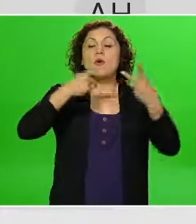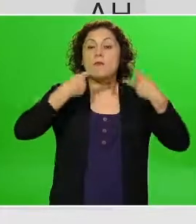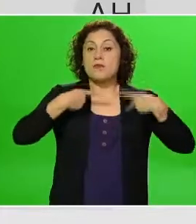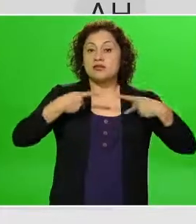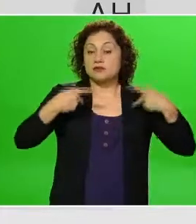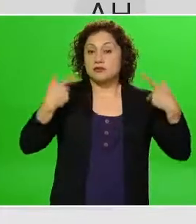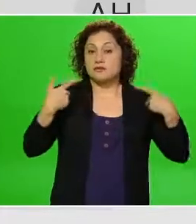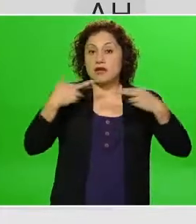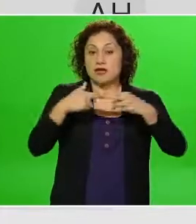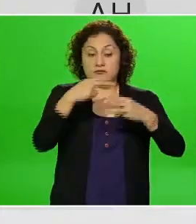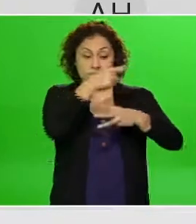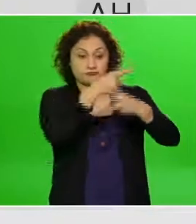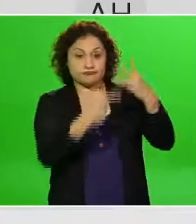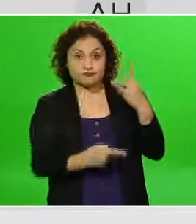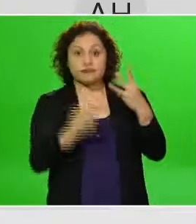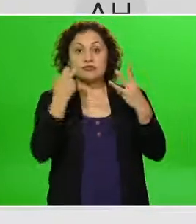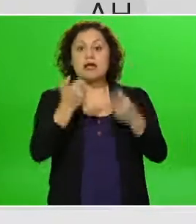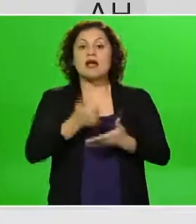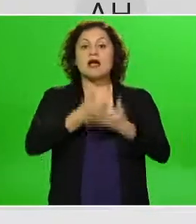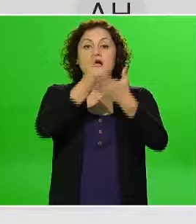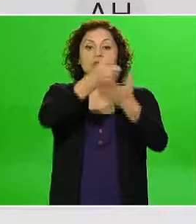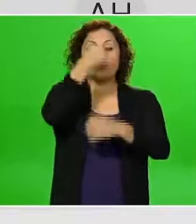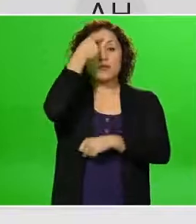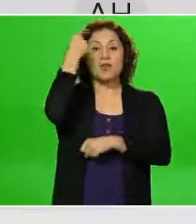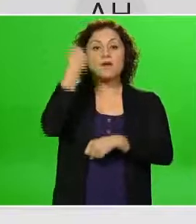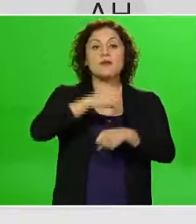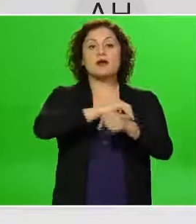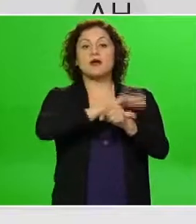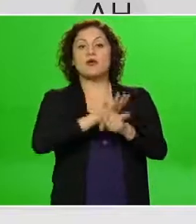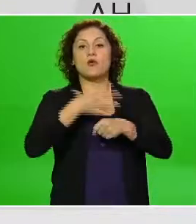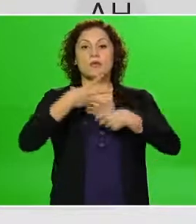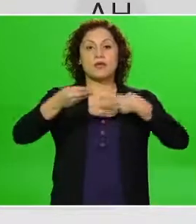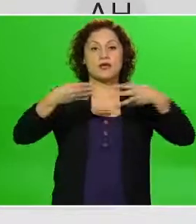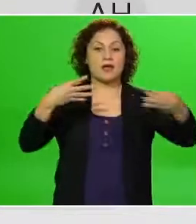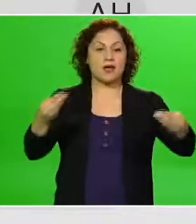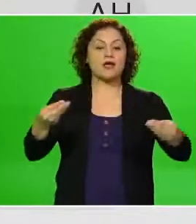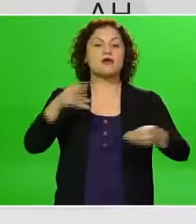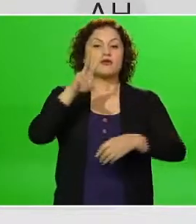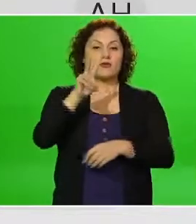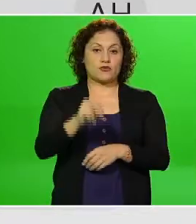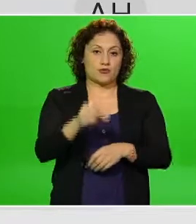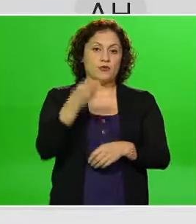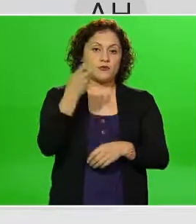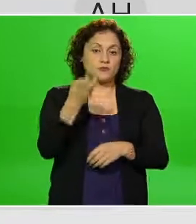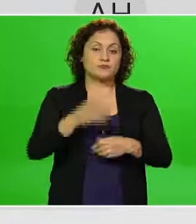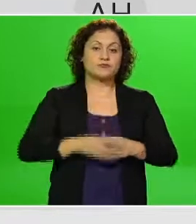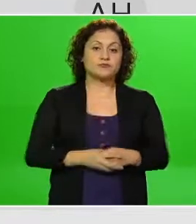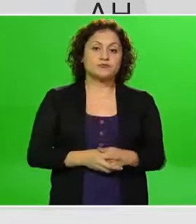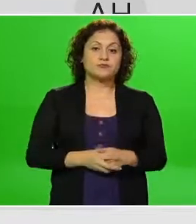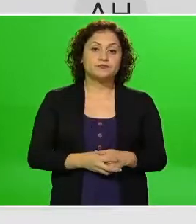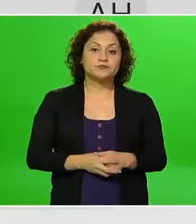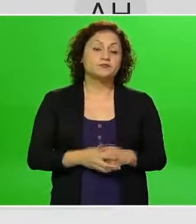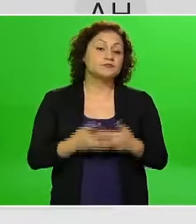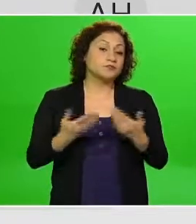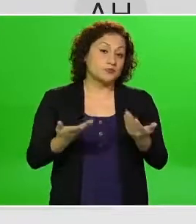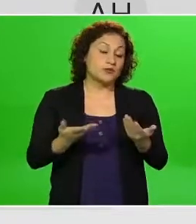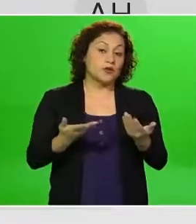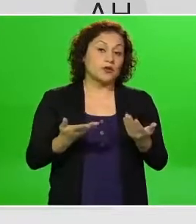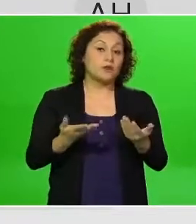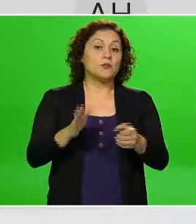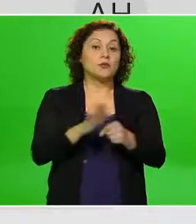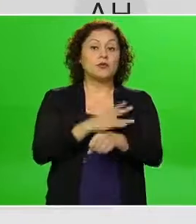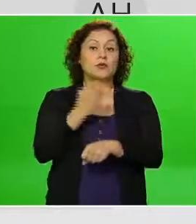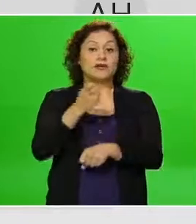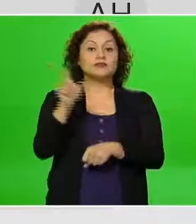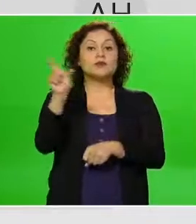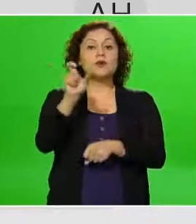a prevenir el contagio de la COVID-19 al interior de los planteles escolares. Entonces, cuando las entidades